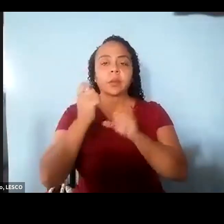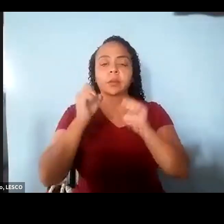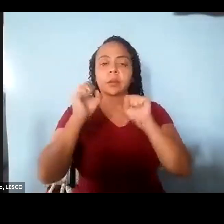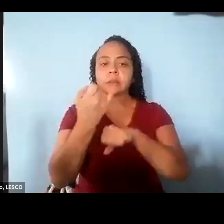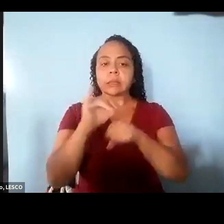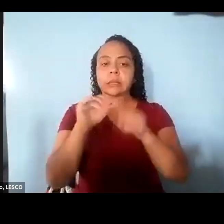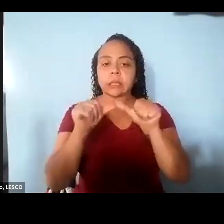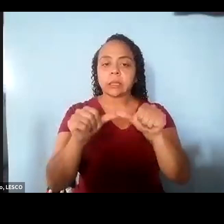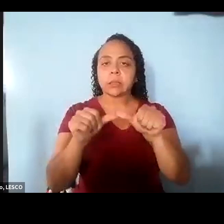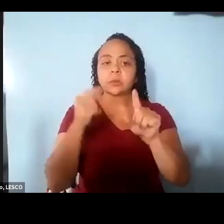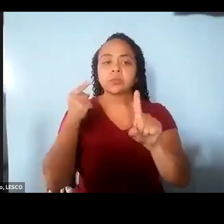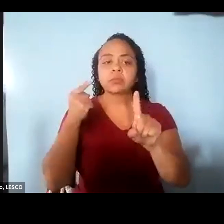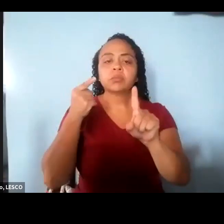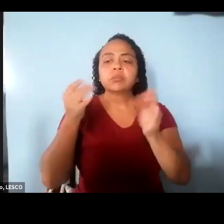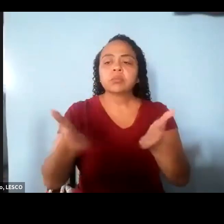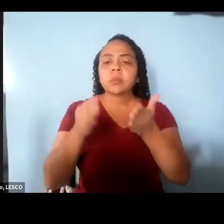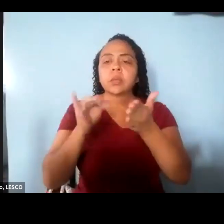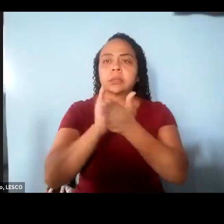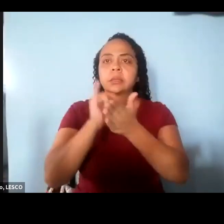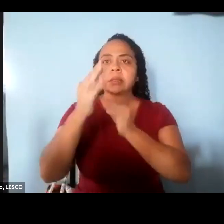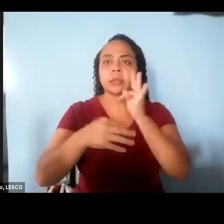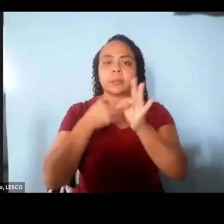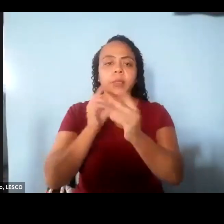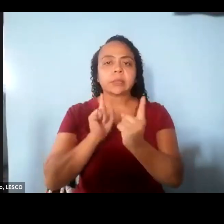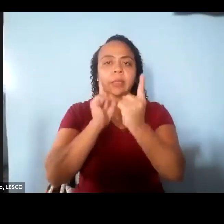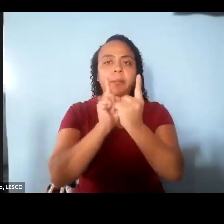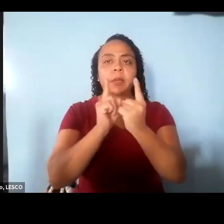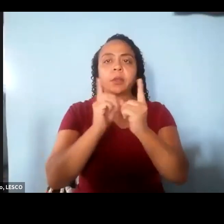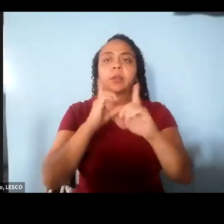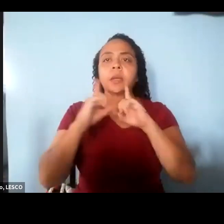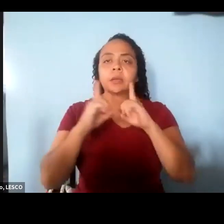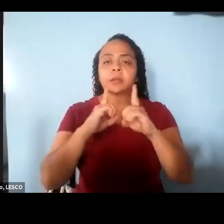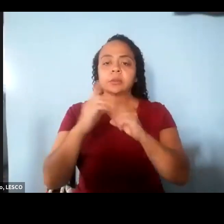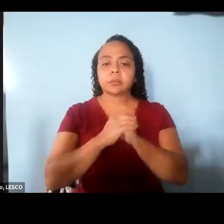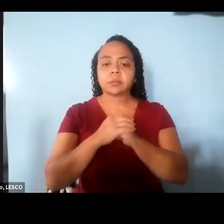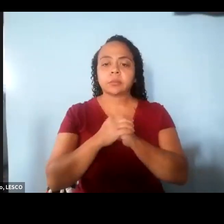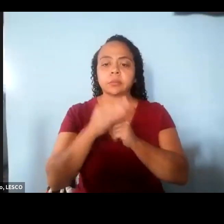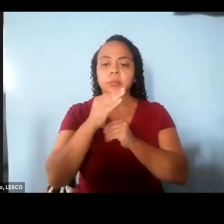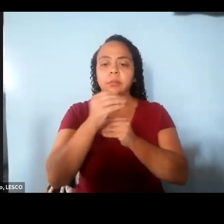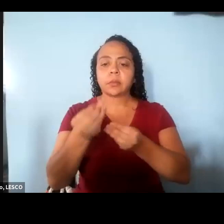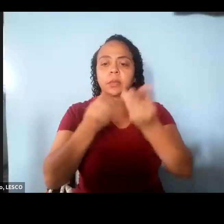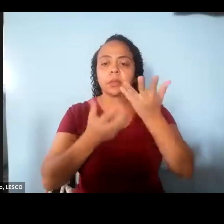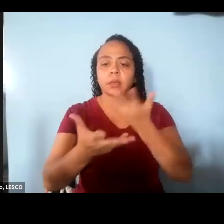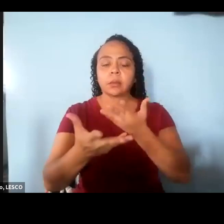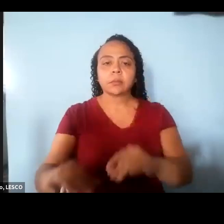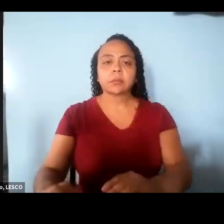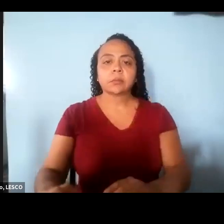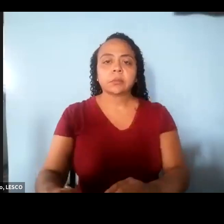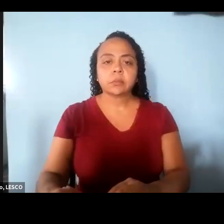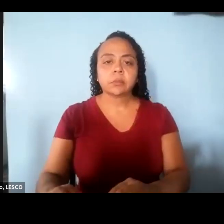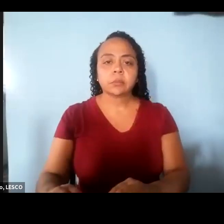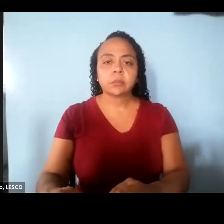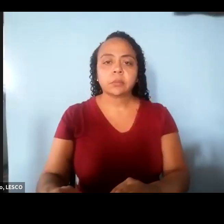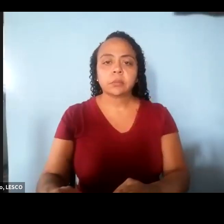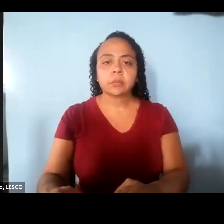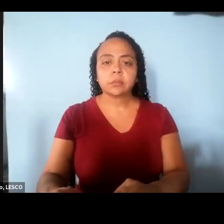propiciando este tipo de acercamiento de diálogos y de intercambio de experiencias y complementariedad complementando también